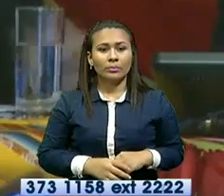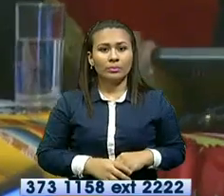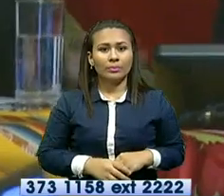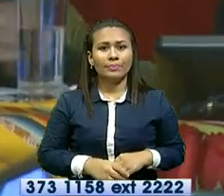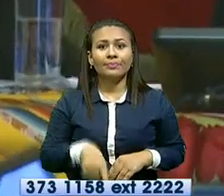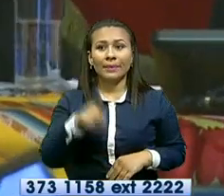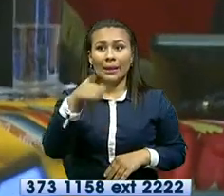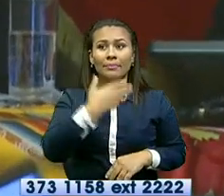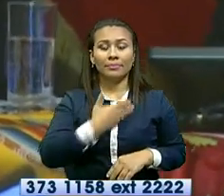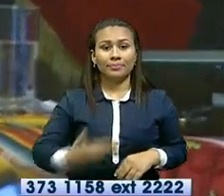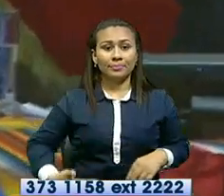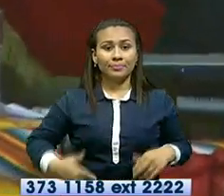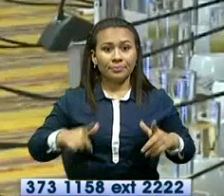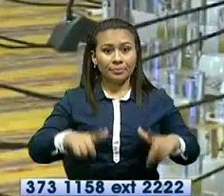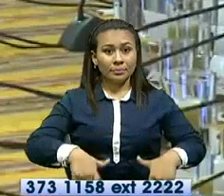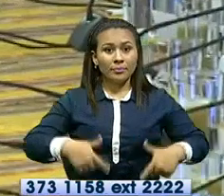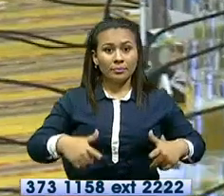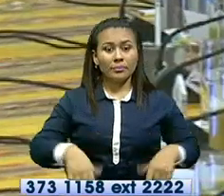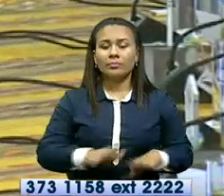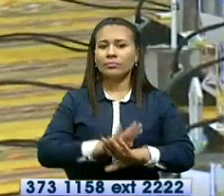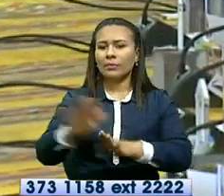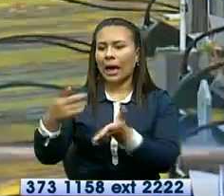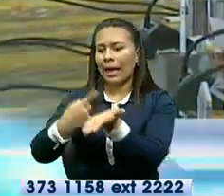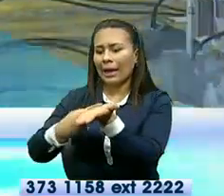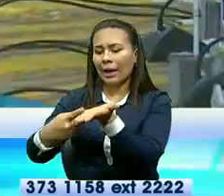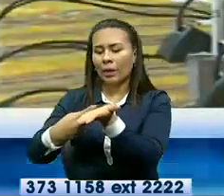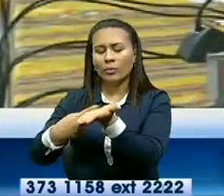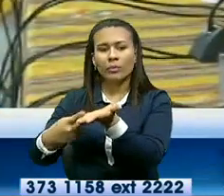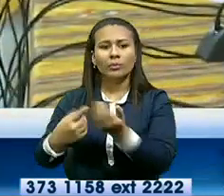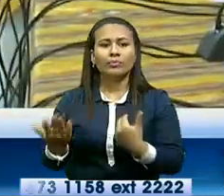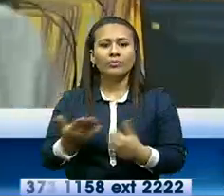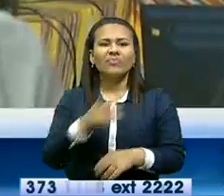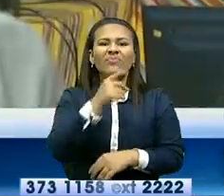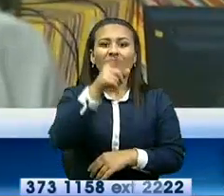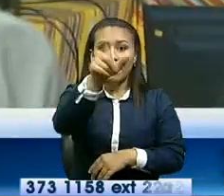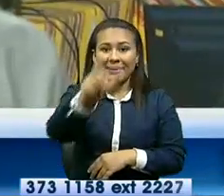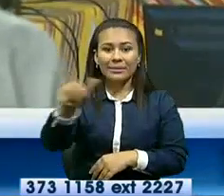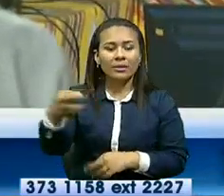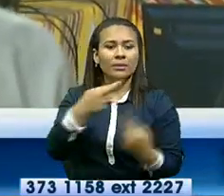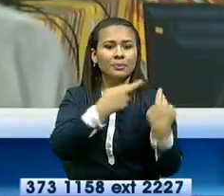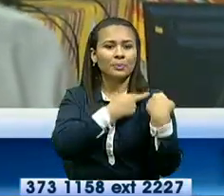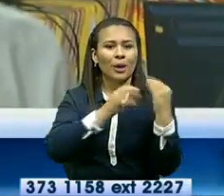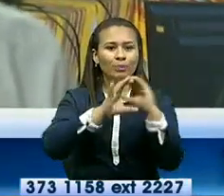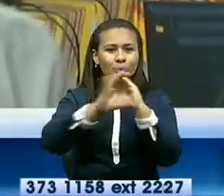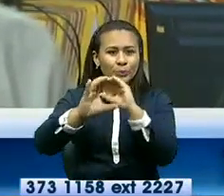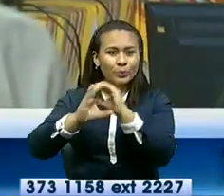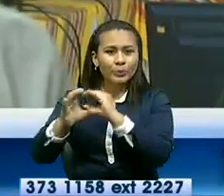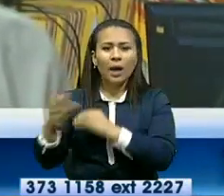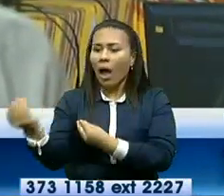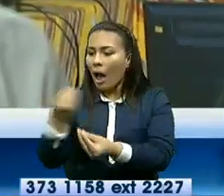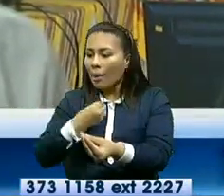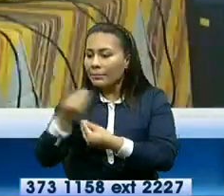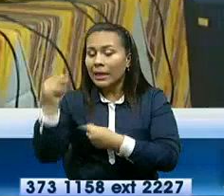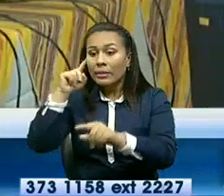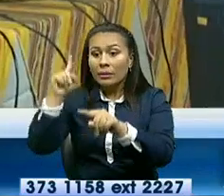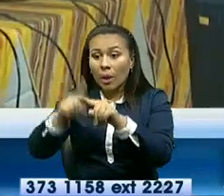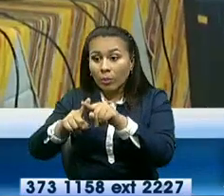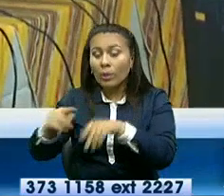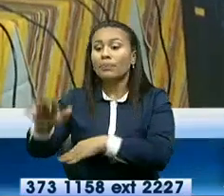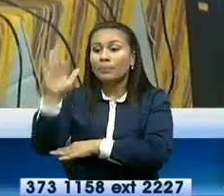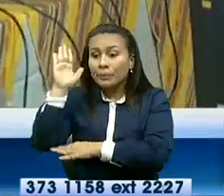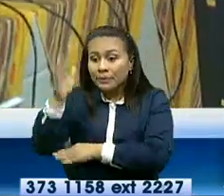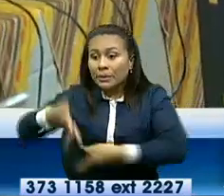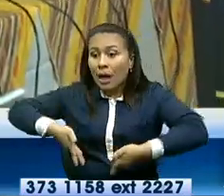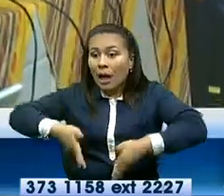El presidente de la República, Lenín Moreno, mantuvo una reunión con el sector de los transportistas en marco de la firma del Pacto de Seguridad Vial, con el objetivo